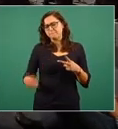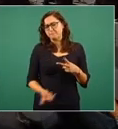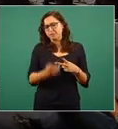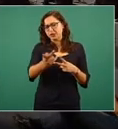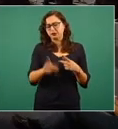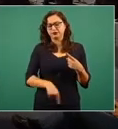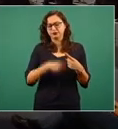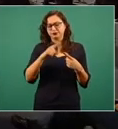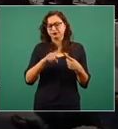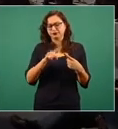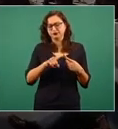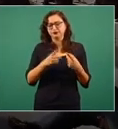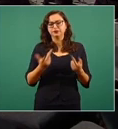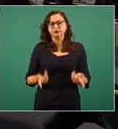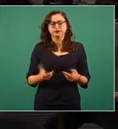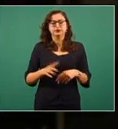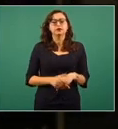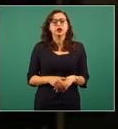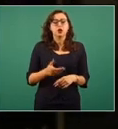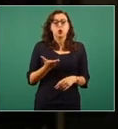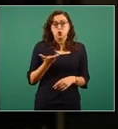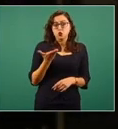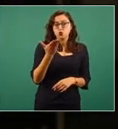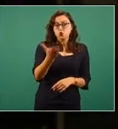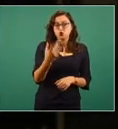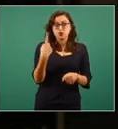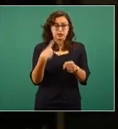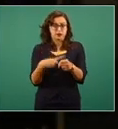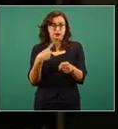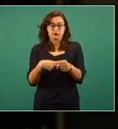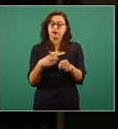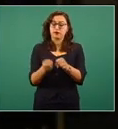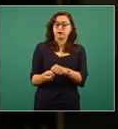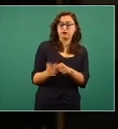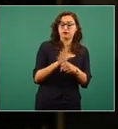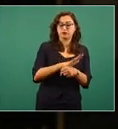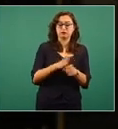todas a las diez que hacen ellos, nada más. O